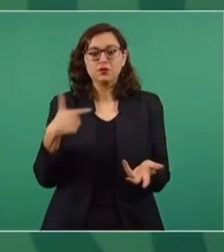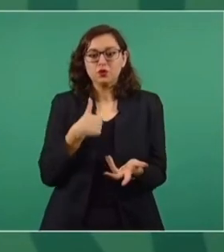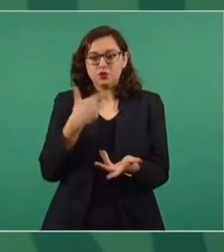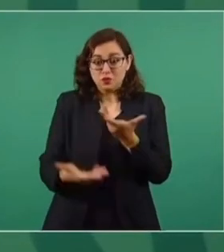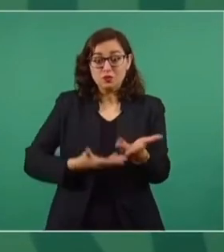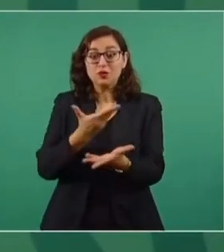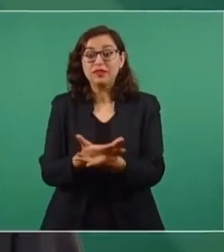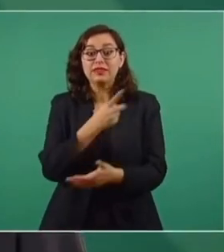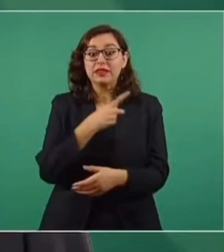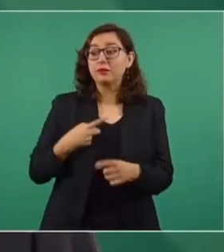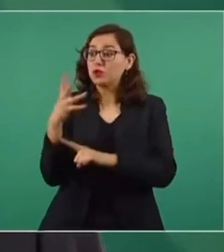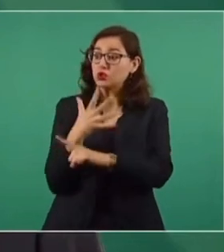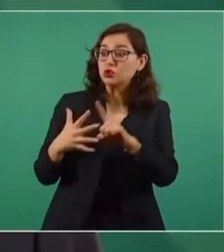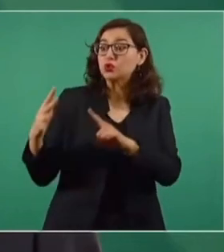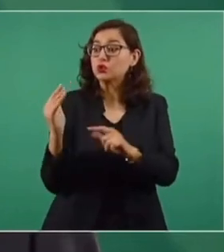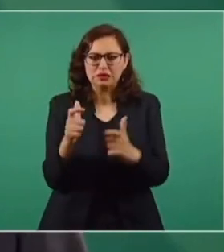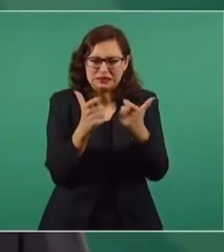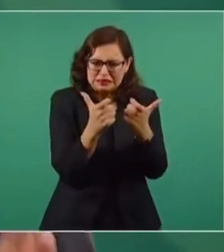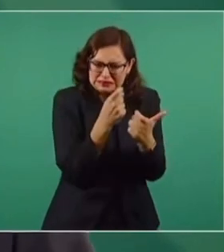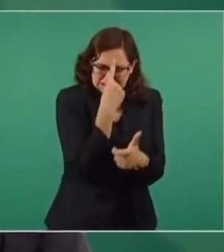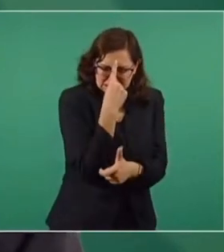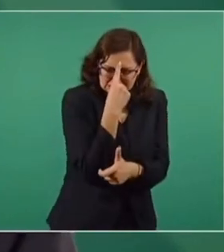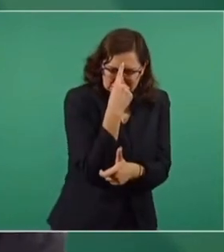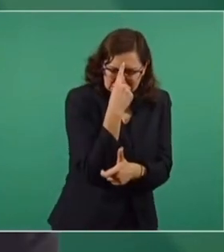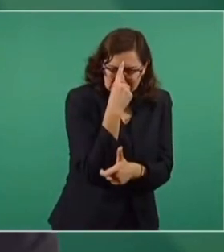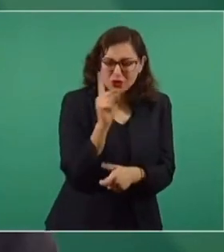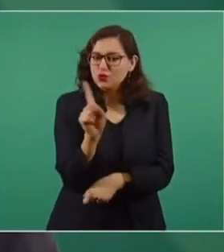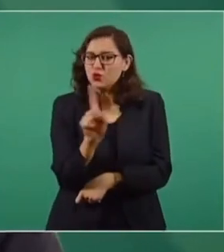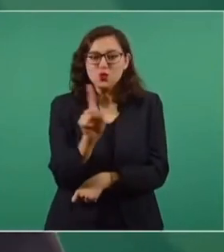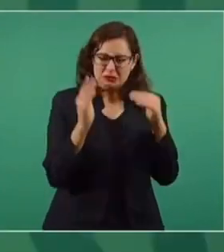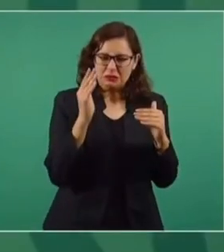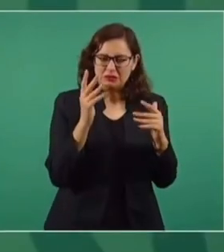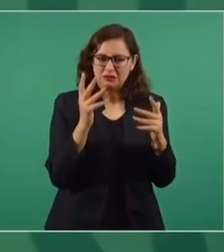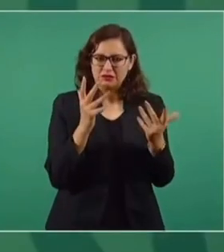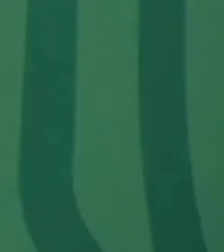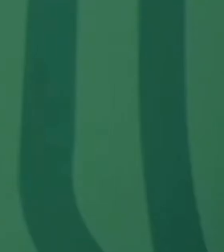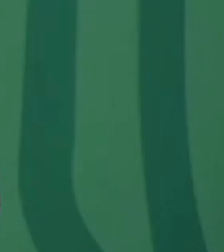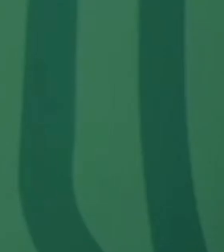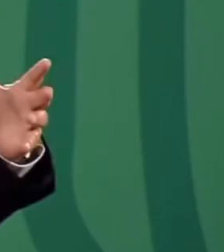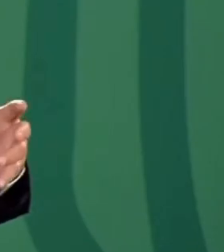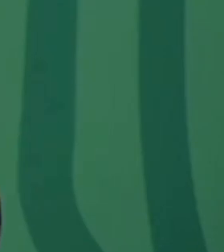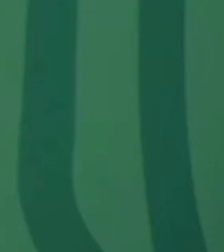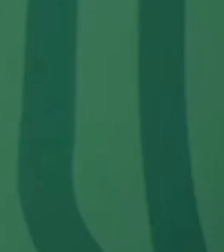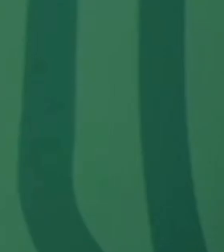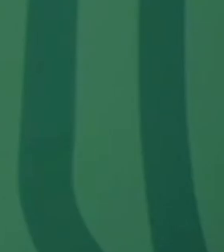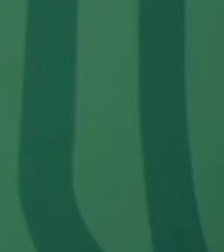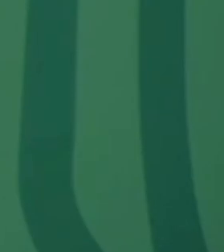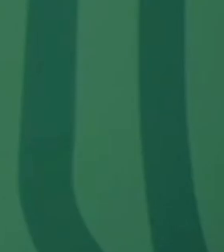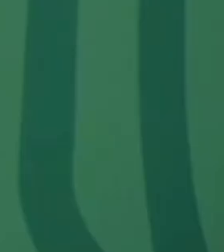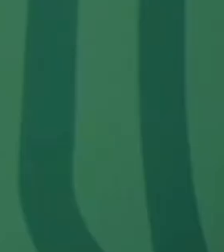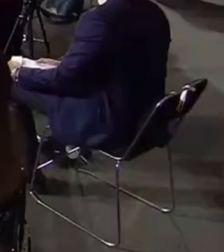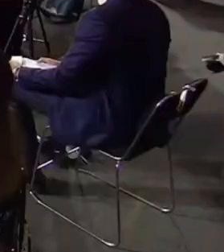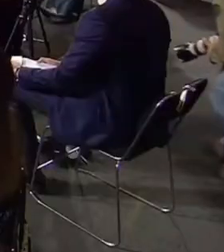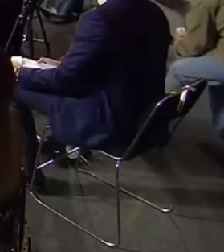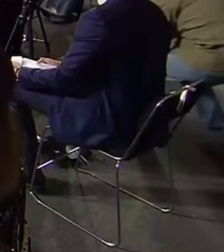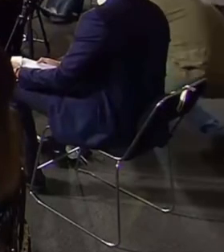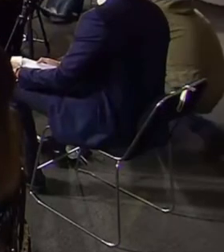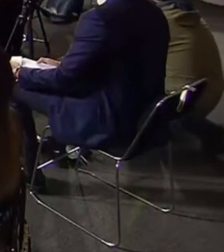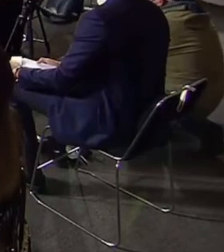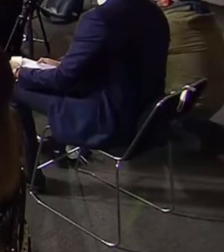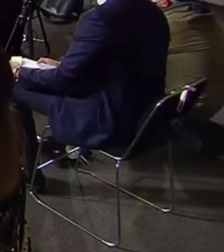planteo que debemos de luchar por una sociedad mejor, no materialista, no buscar progresar a toda costa, sin escrúpulos morales de ninguna índole. Treparnos,